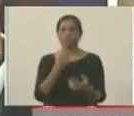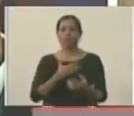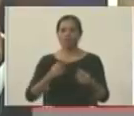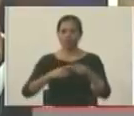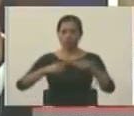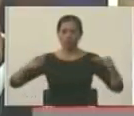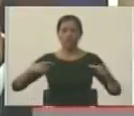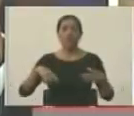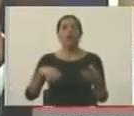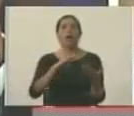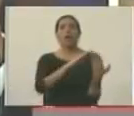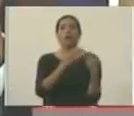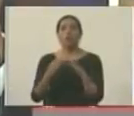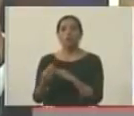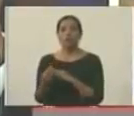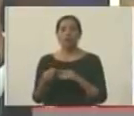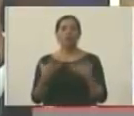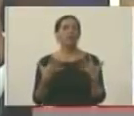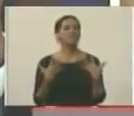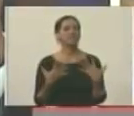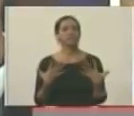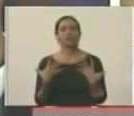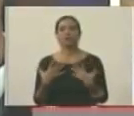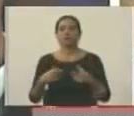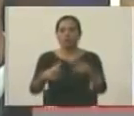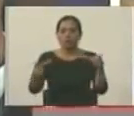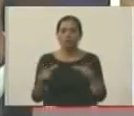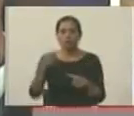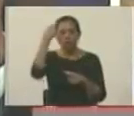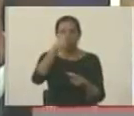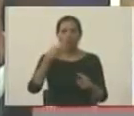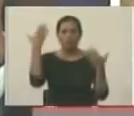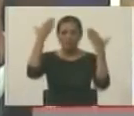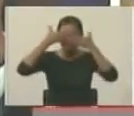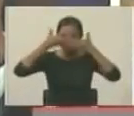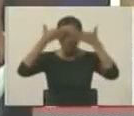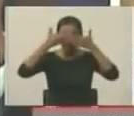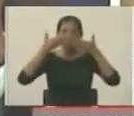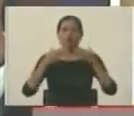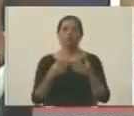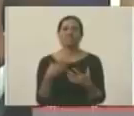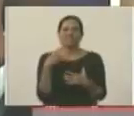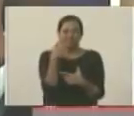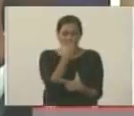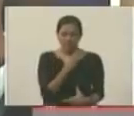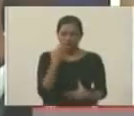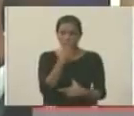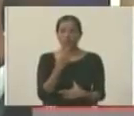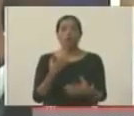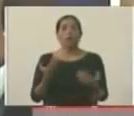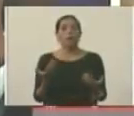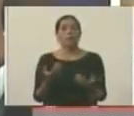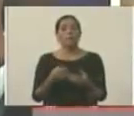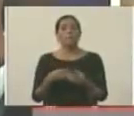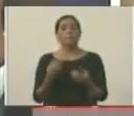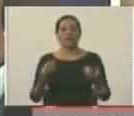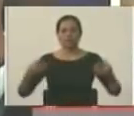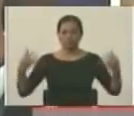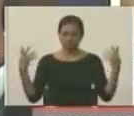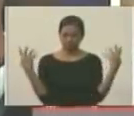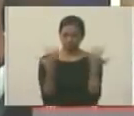una desesperación, una situación del pueblo ciego, de rabia, para que haya un